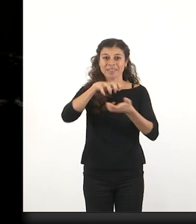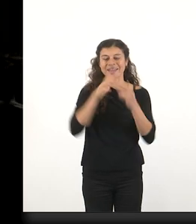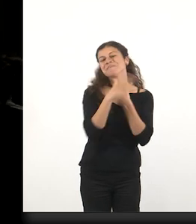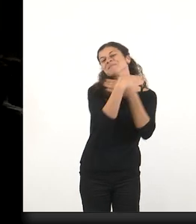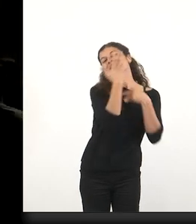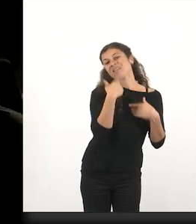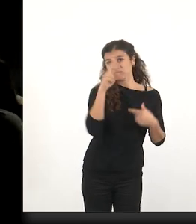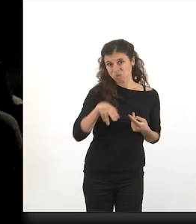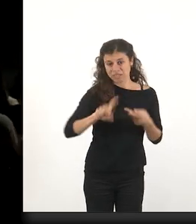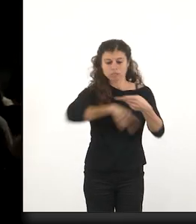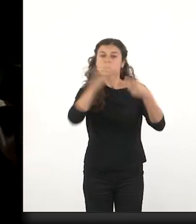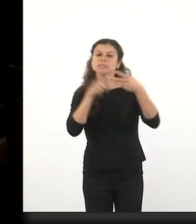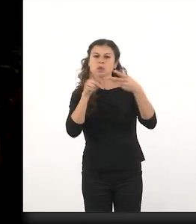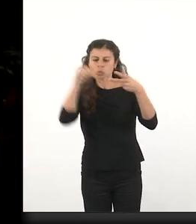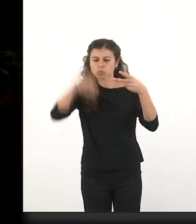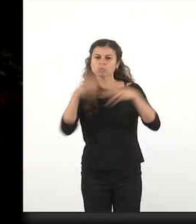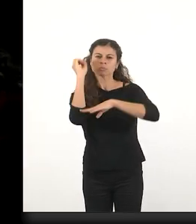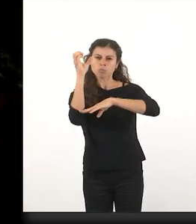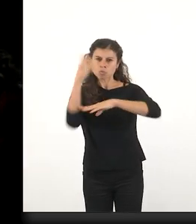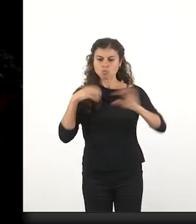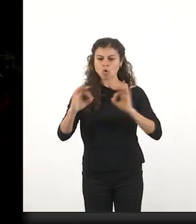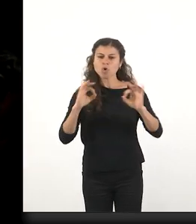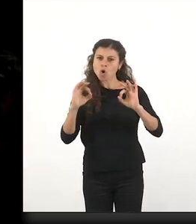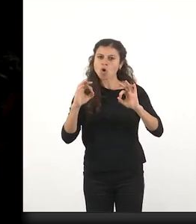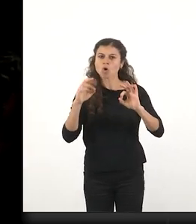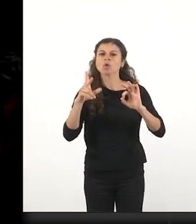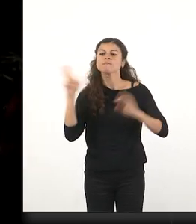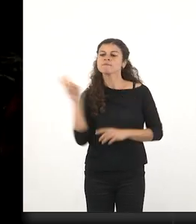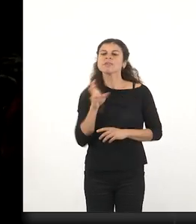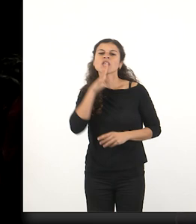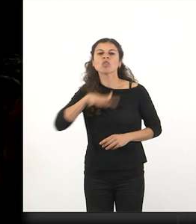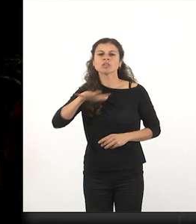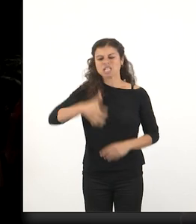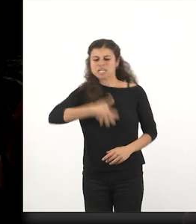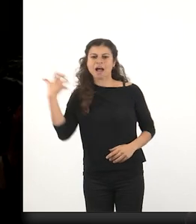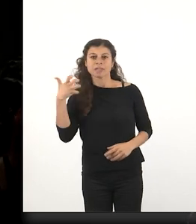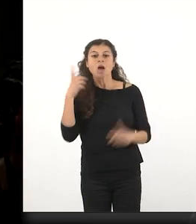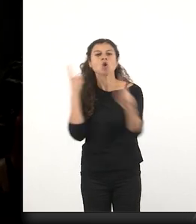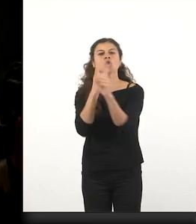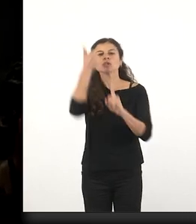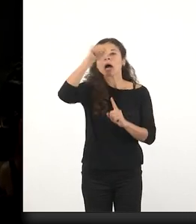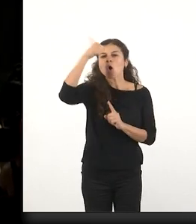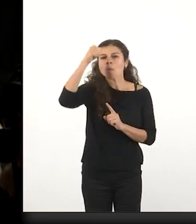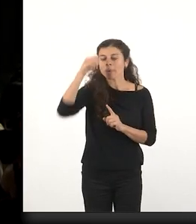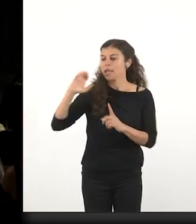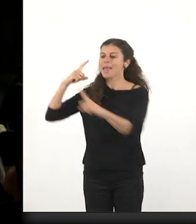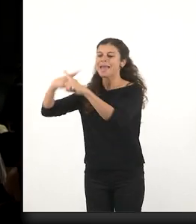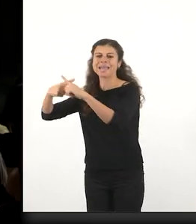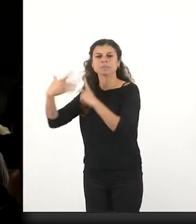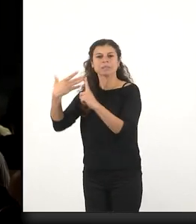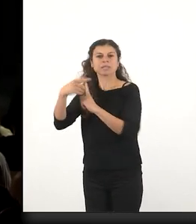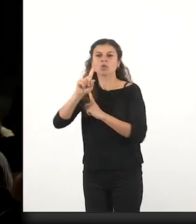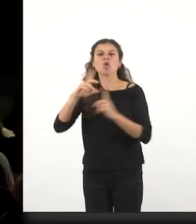monólogo parte de la rabia. La rabia no es contra los hombres ni contra mi ex maltratador, es contra un sistema inhumano